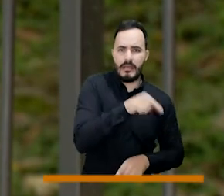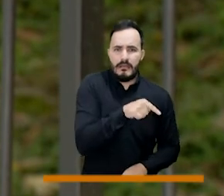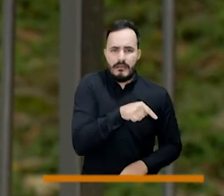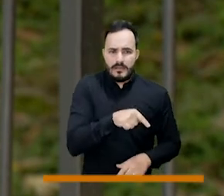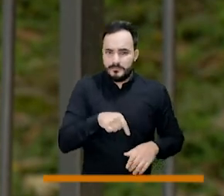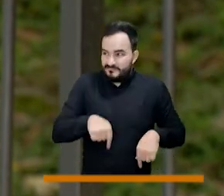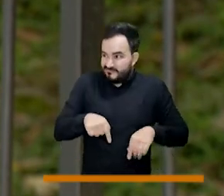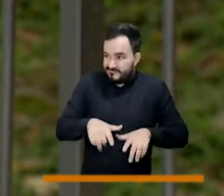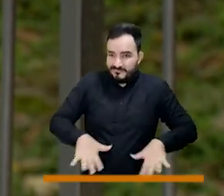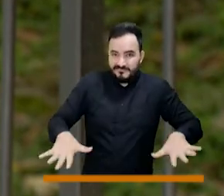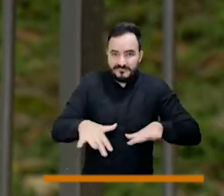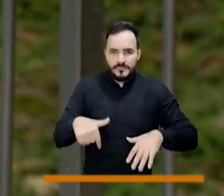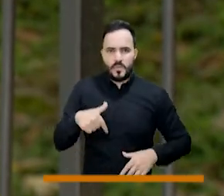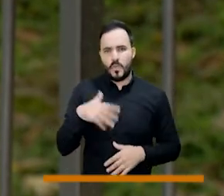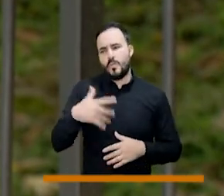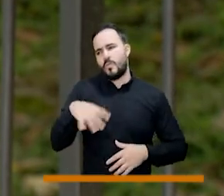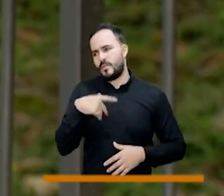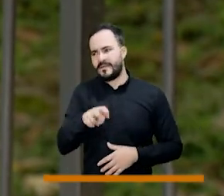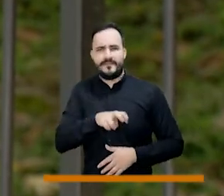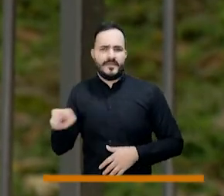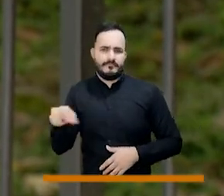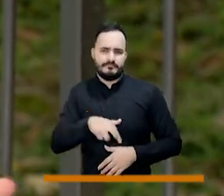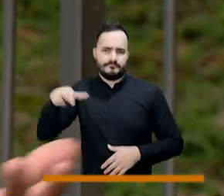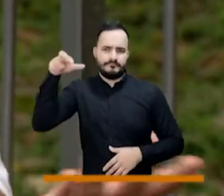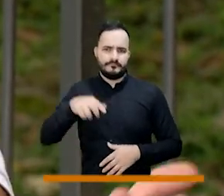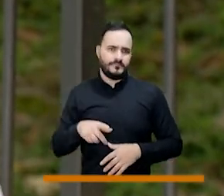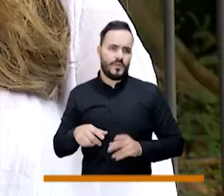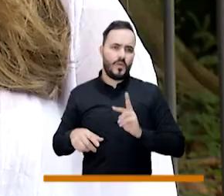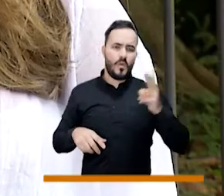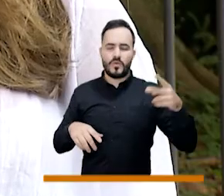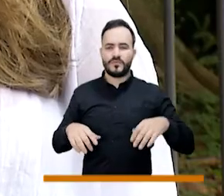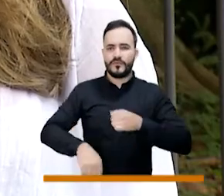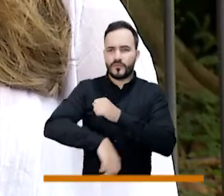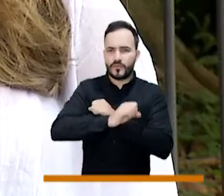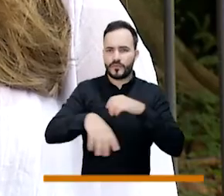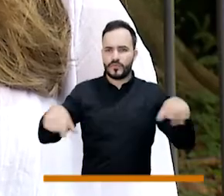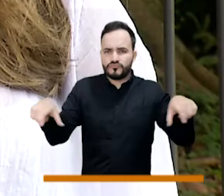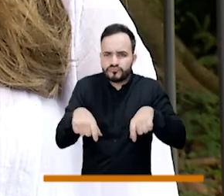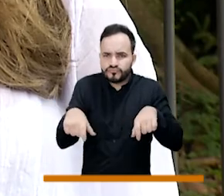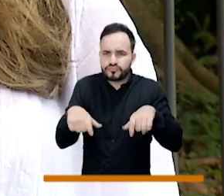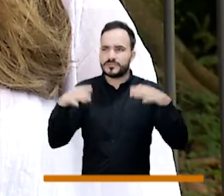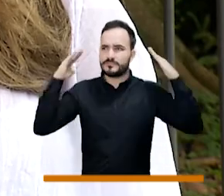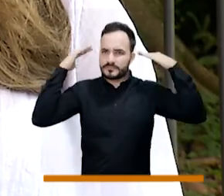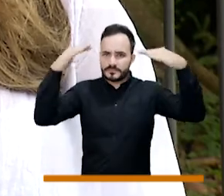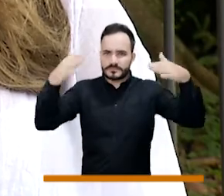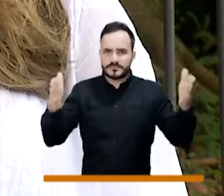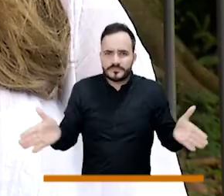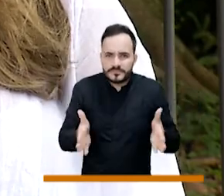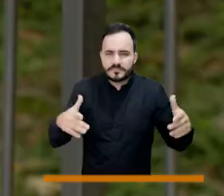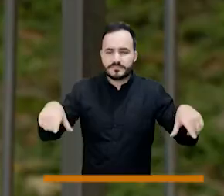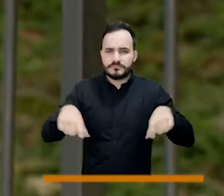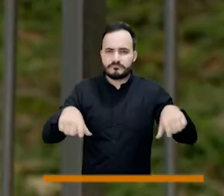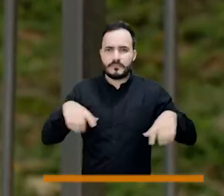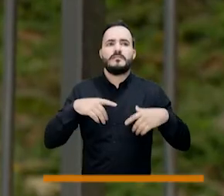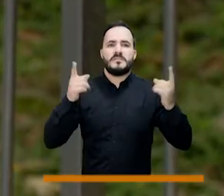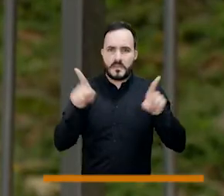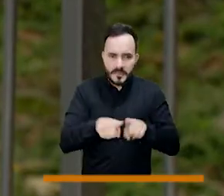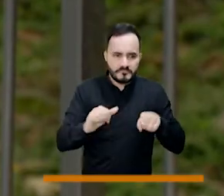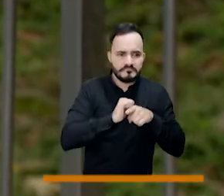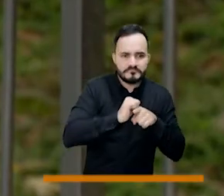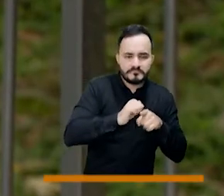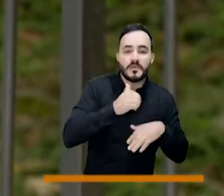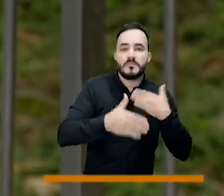el fútbol, que han llegado al fútbol profesional, a fútbol de salón profesional, ¿cierto? Entonces, pues el deporte en